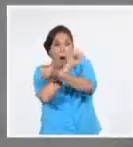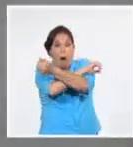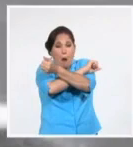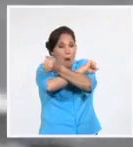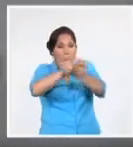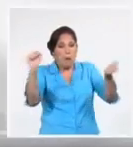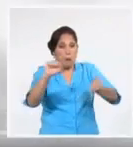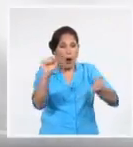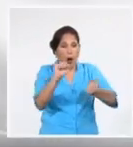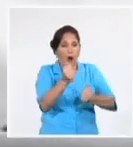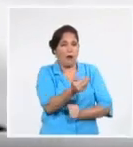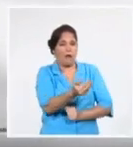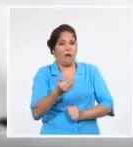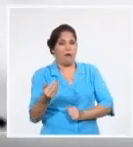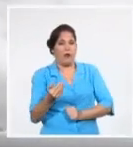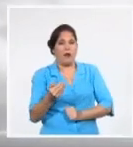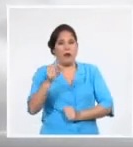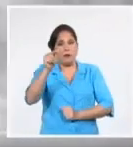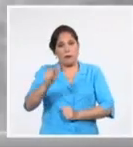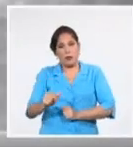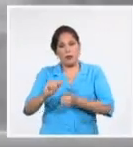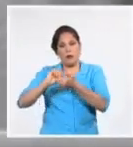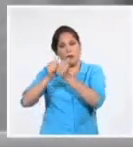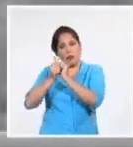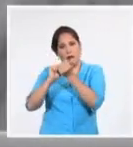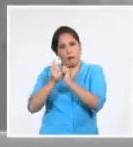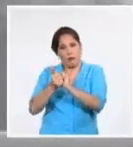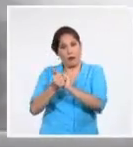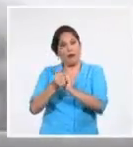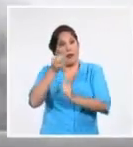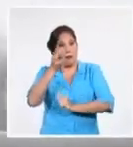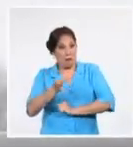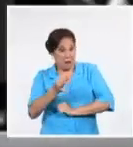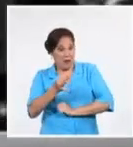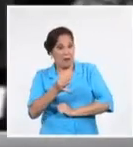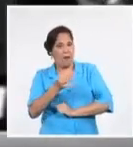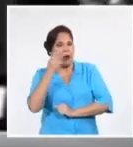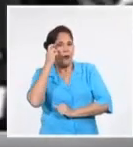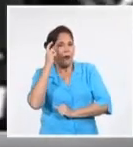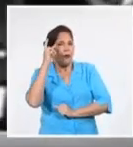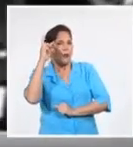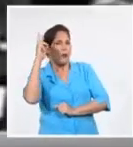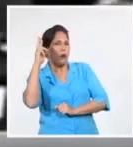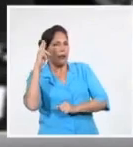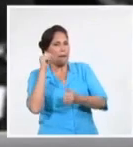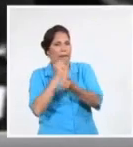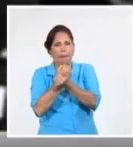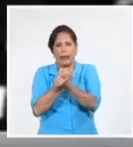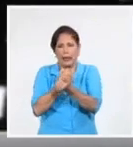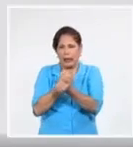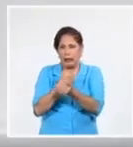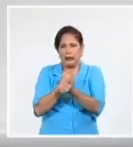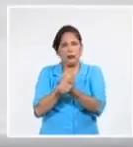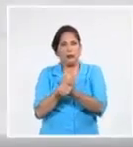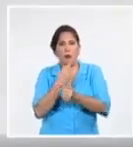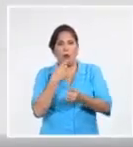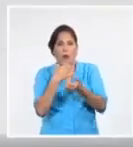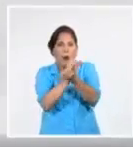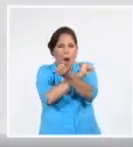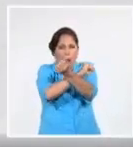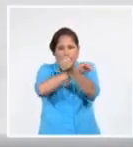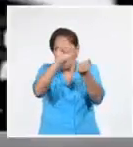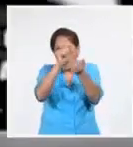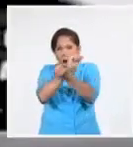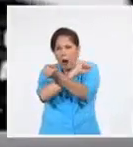a su tierra a jóvenes deportistas. El horrendo crimen de Barbados nos recuerda el peligro y los espantos del sabotaje, que